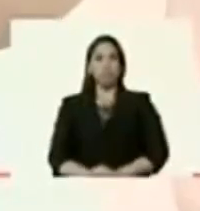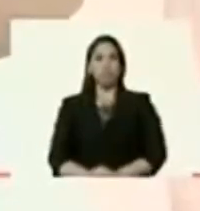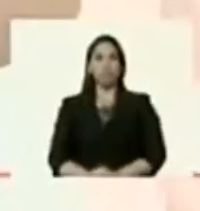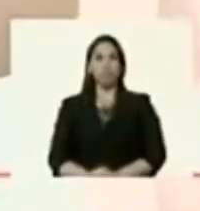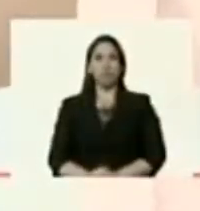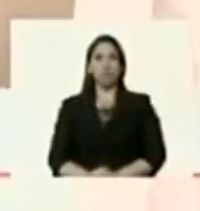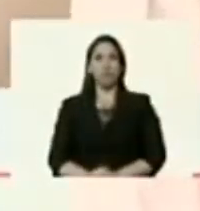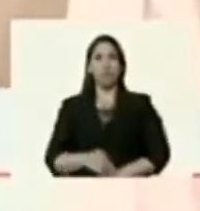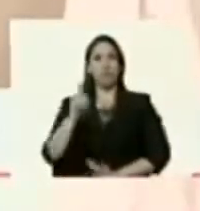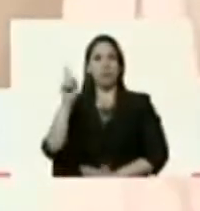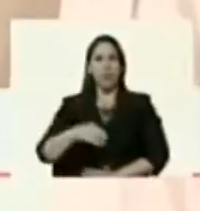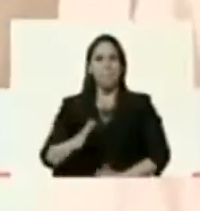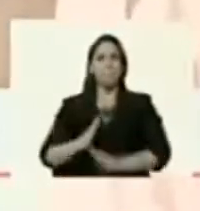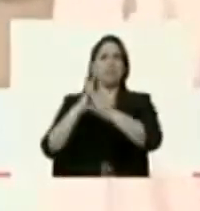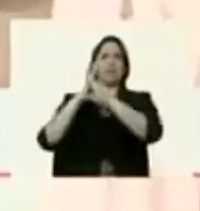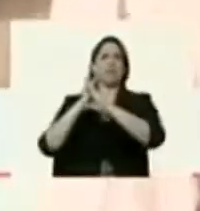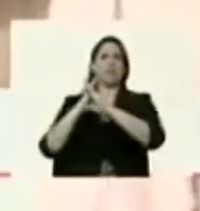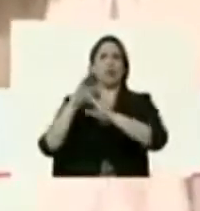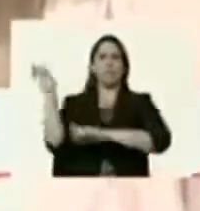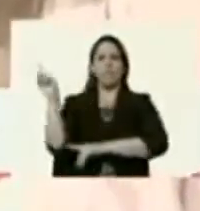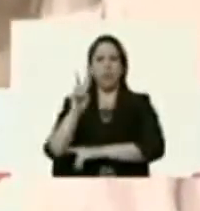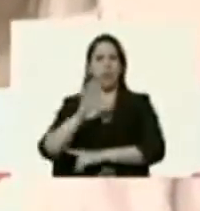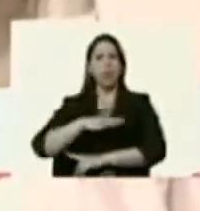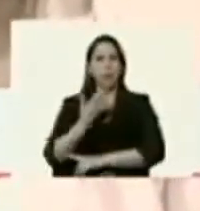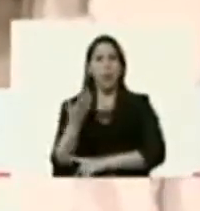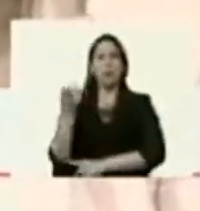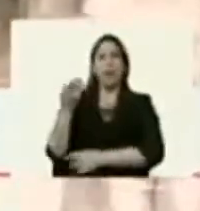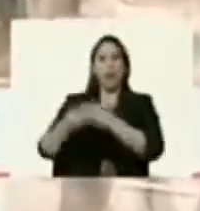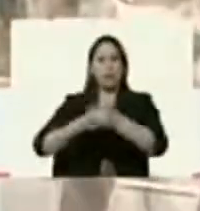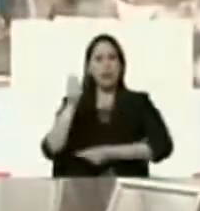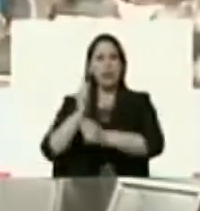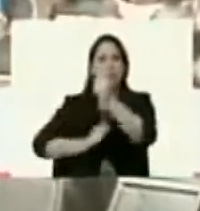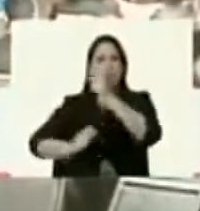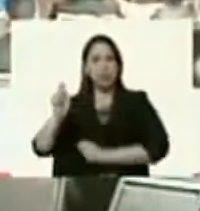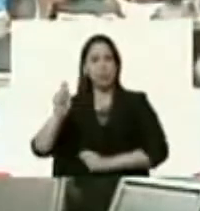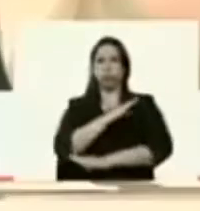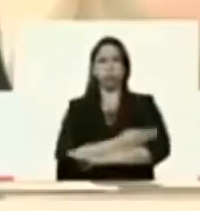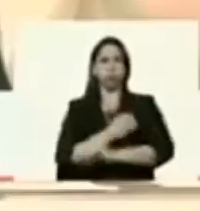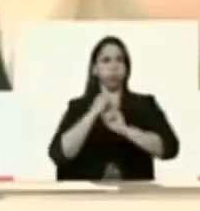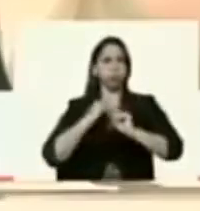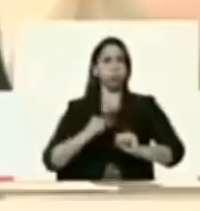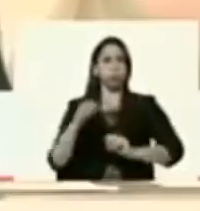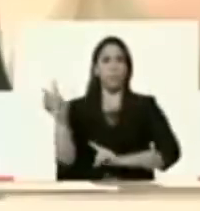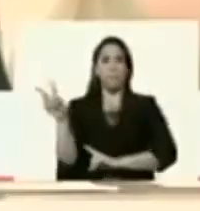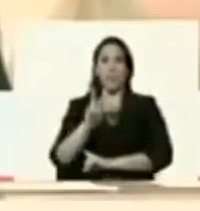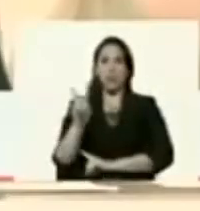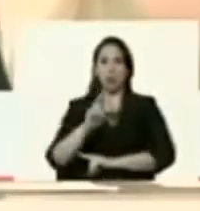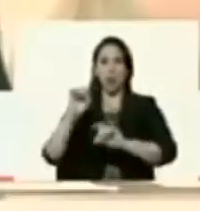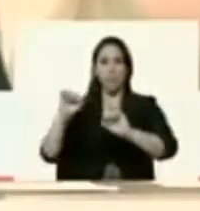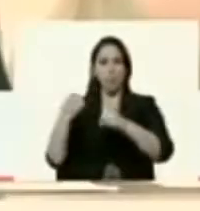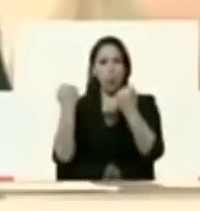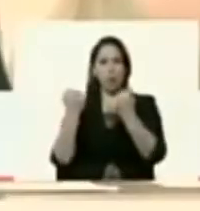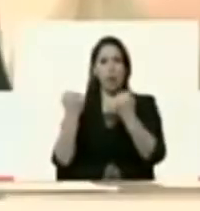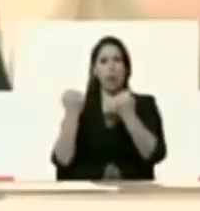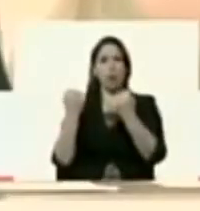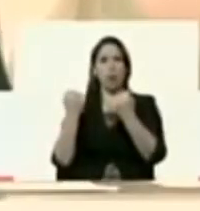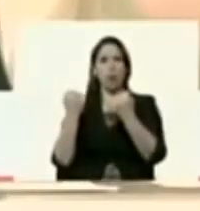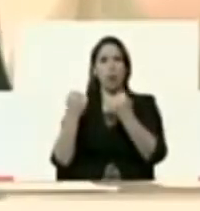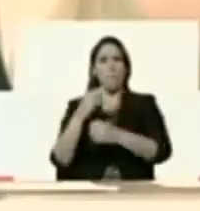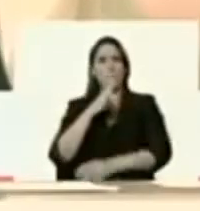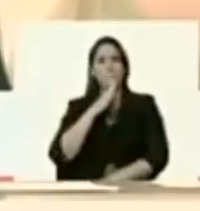y su impedimento de que Venezuela pueda hacer transacciones en ningún banco del mundo. Venezuela está bloqueado bancaria